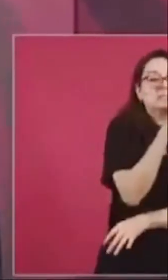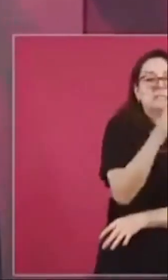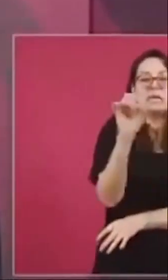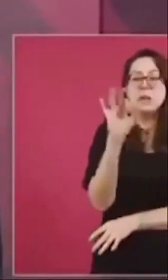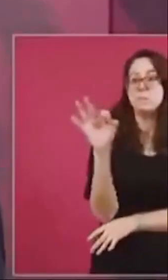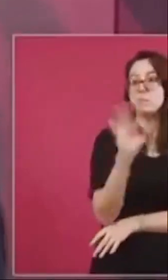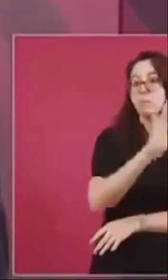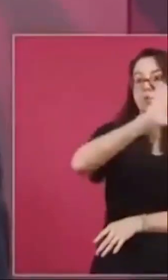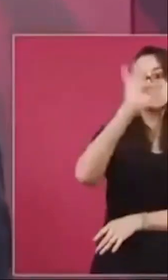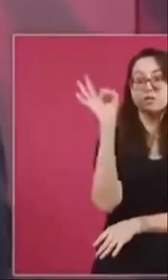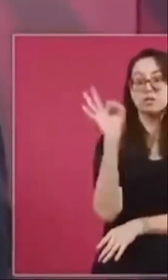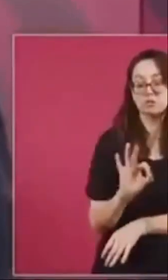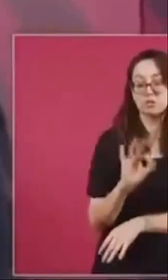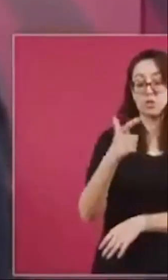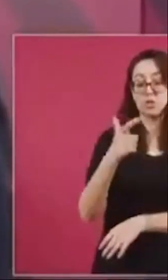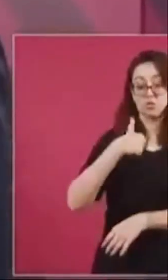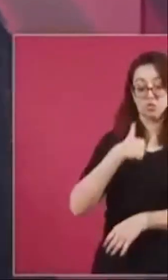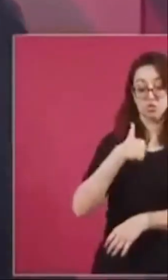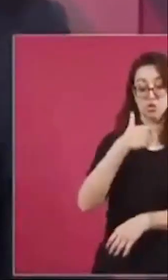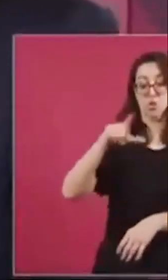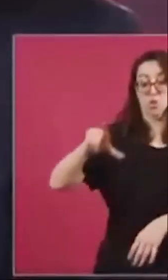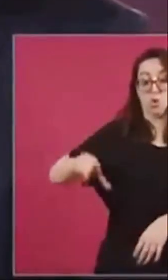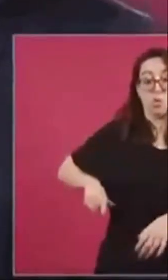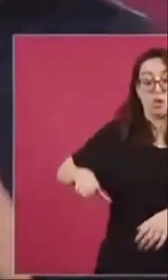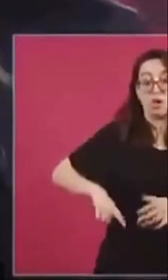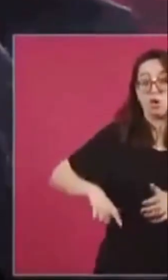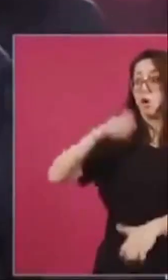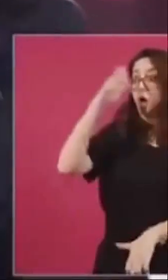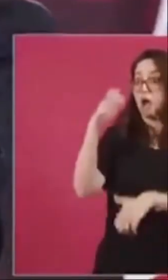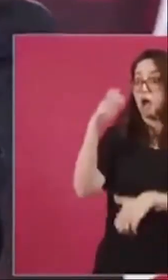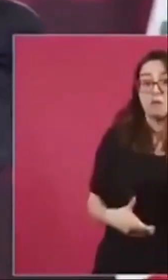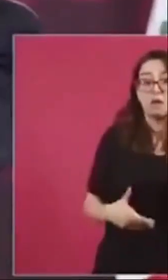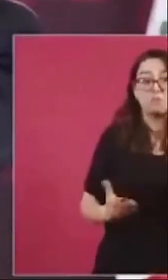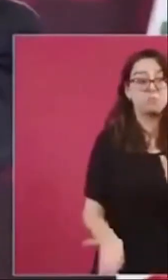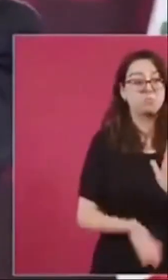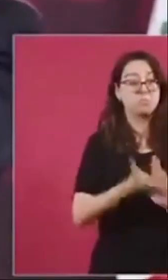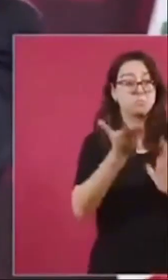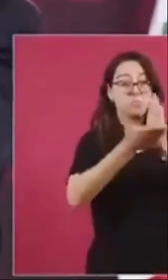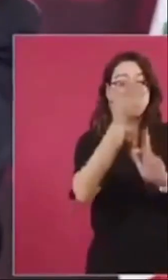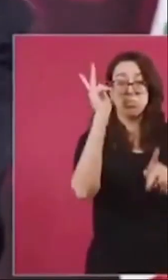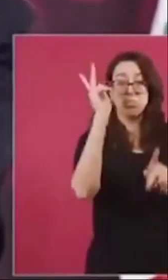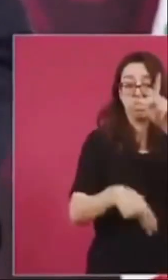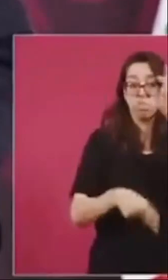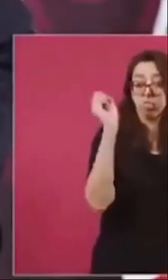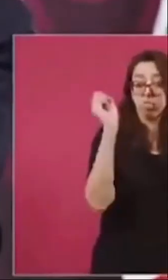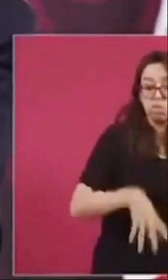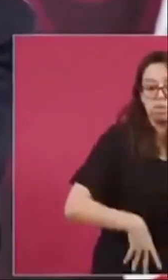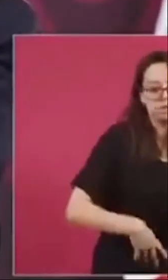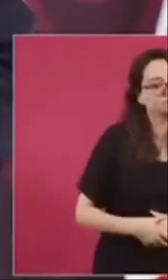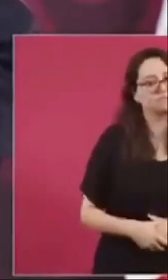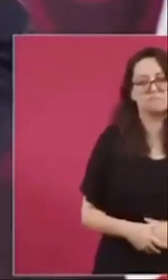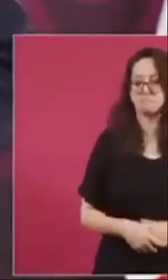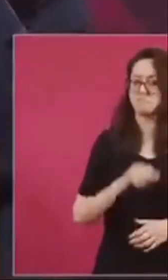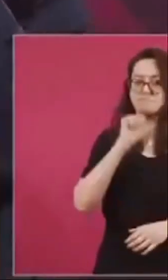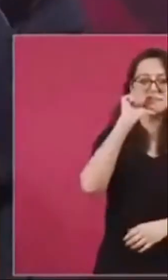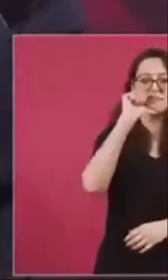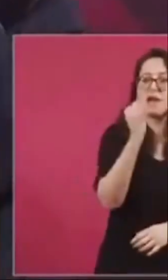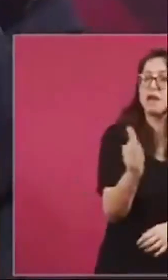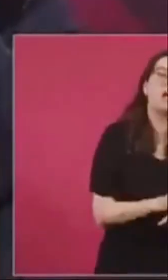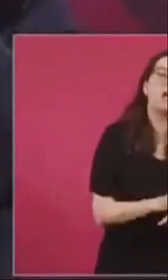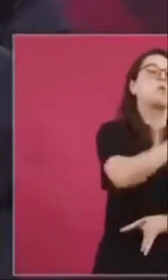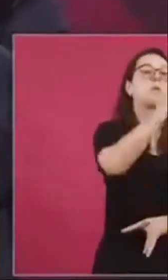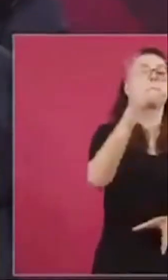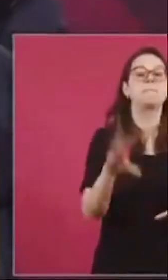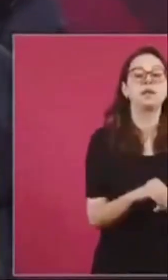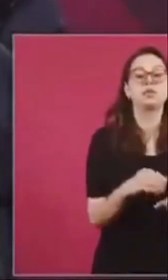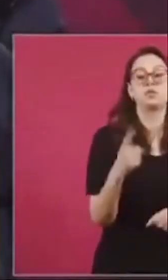lo de, que están de cualquier partido, ya sea del gobierno o de la oposición. Y bueno, la verdad yo no creo, que el presidente, por lo que